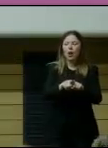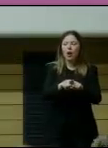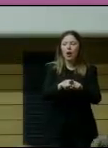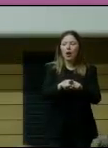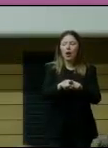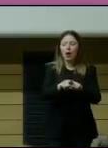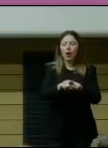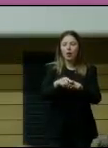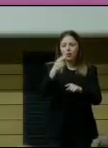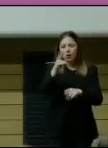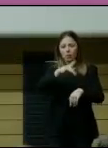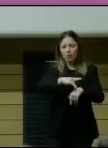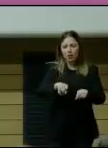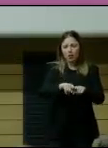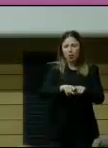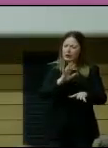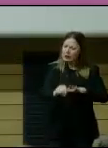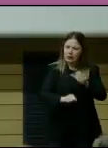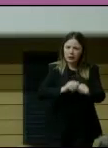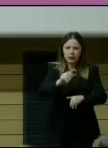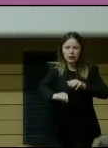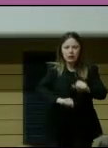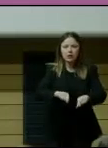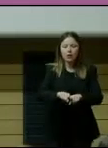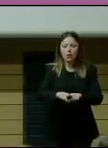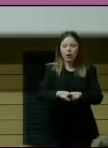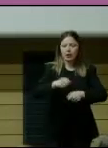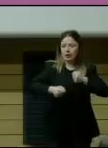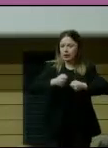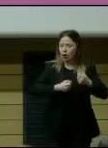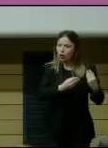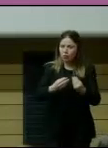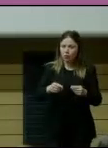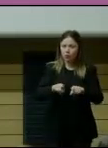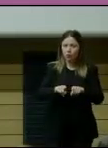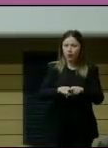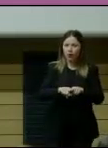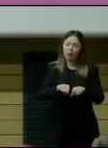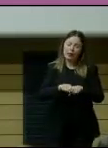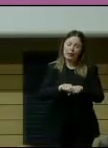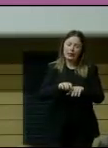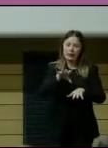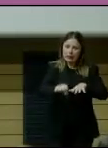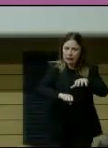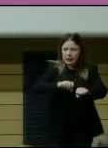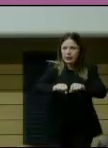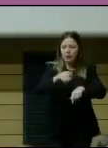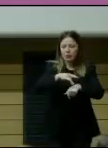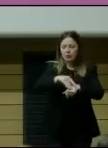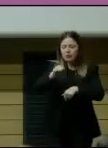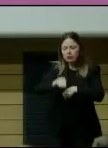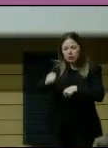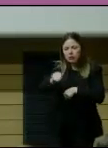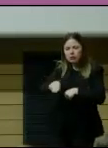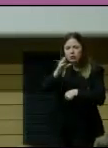los visitadores médicos, allí como galgos, los galgos corren mucho, pero como bulldogs allí, a machacar a los médicos que